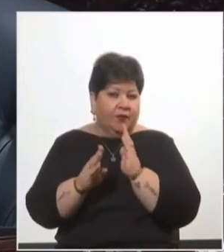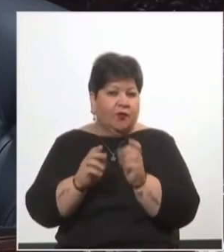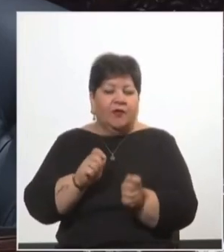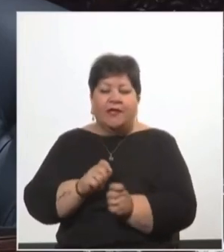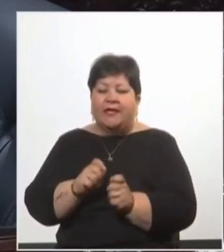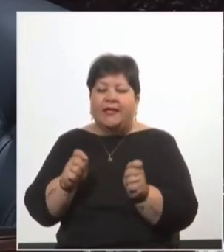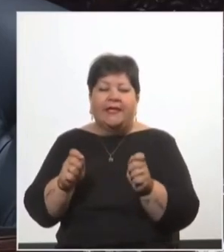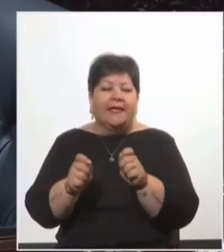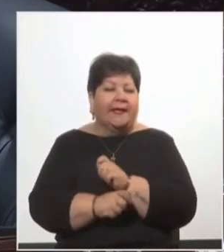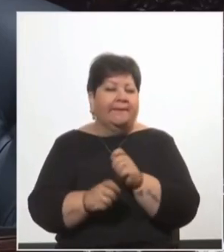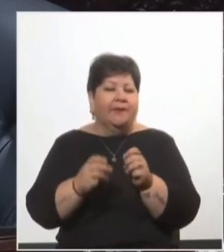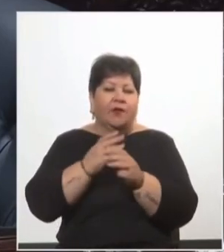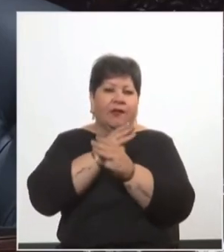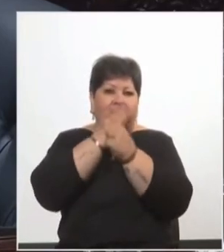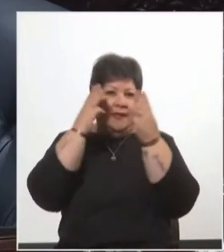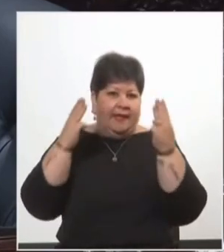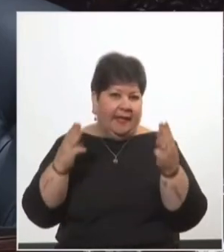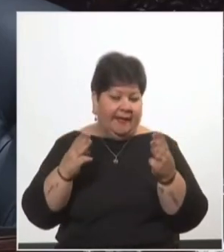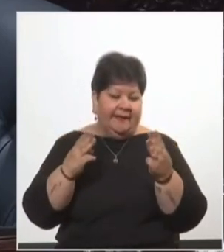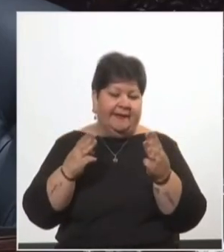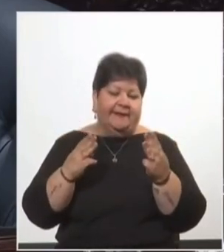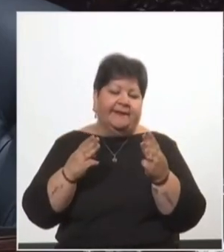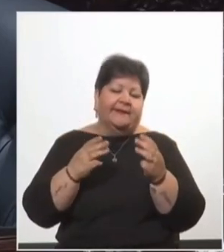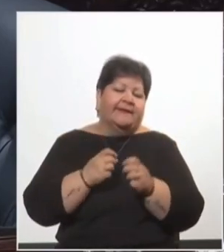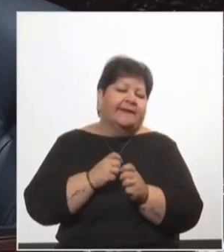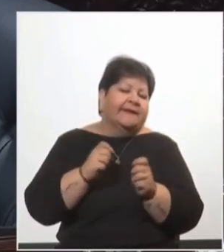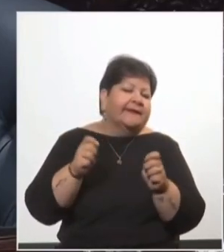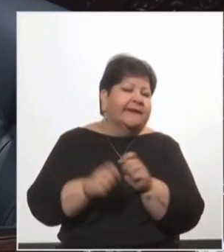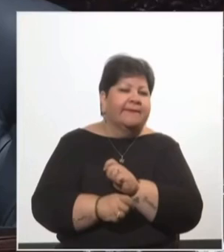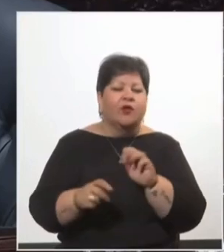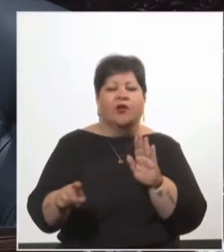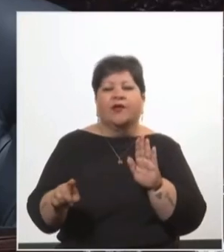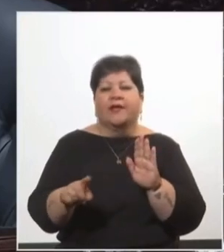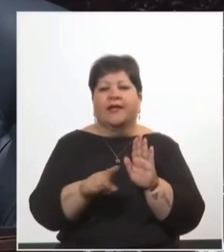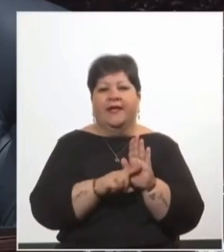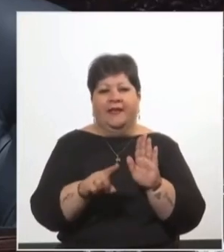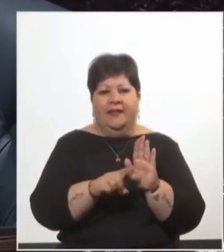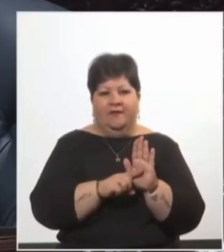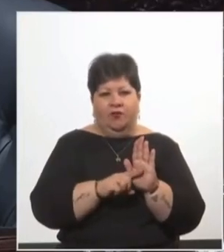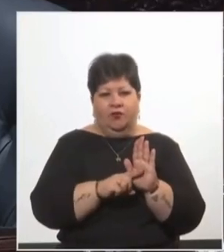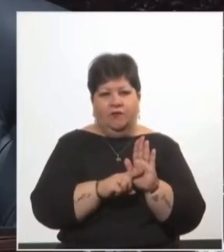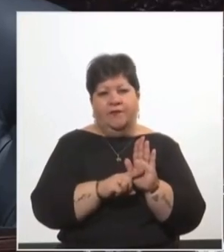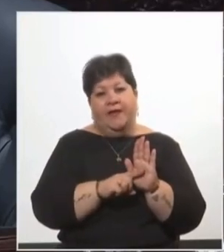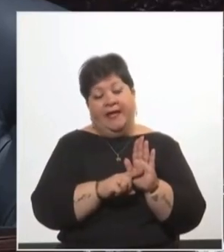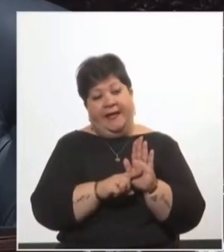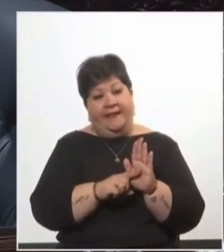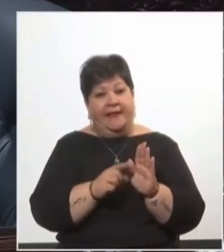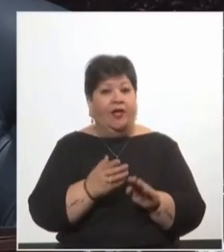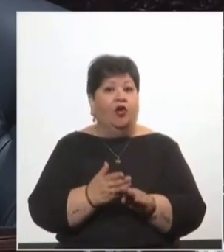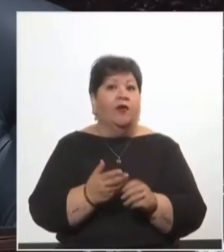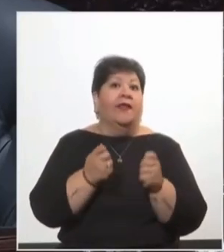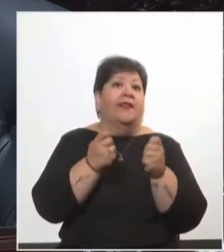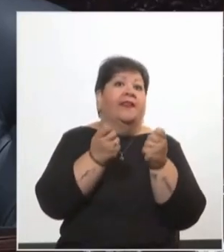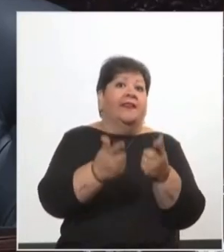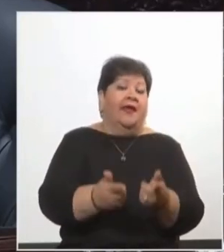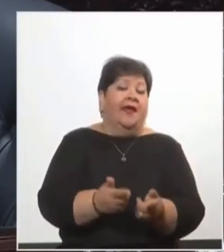cambios, en general casi todos negativos, entre el anteproyecto y el proyecto.